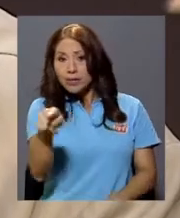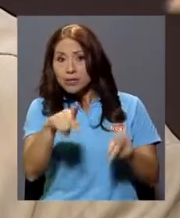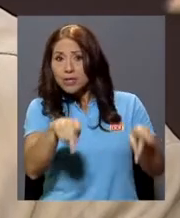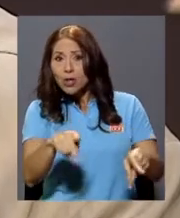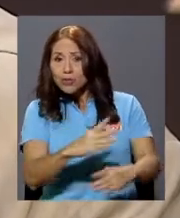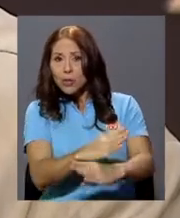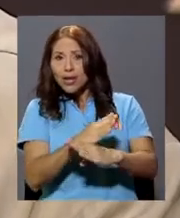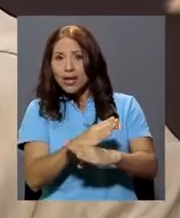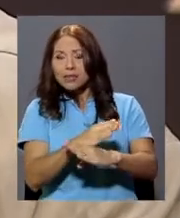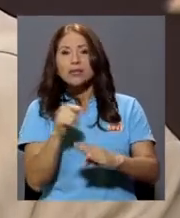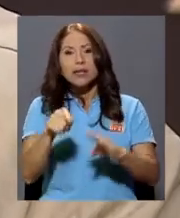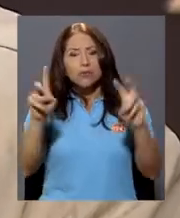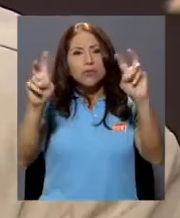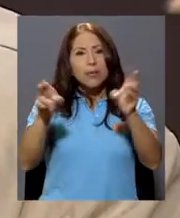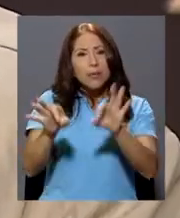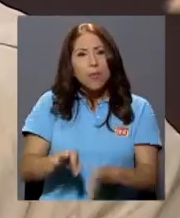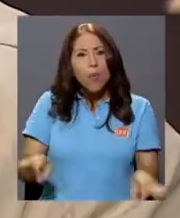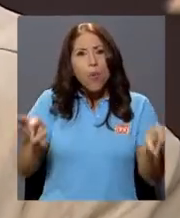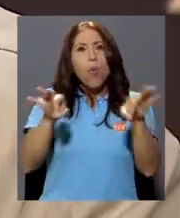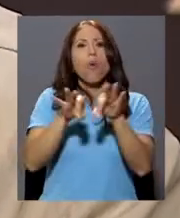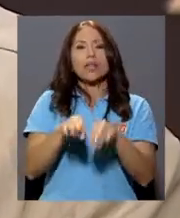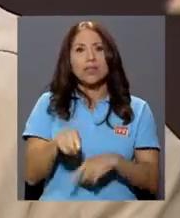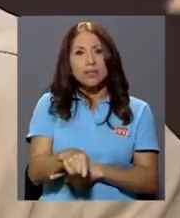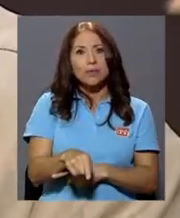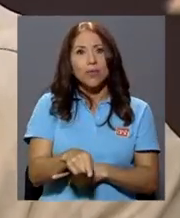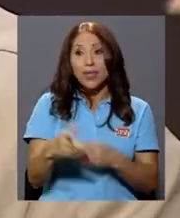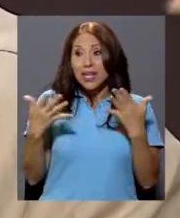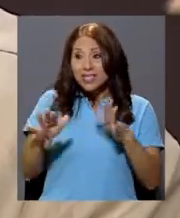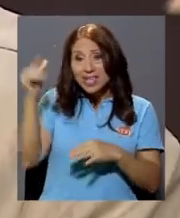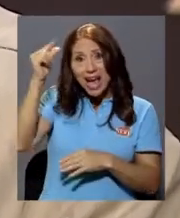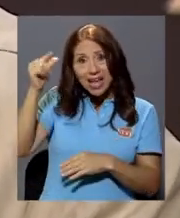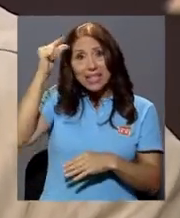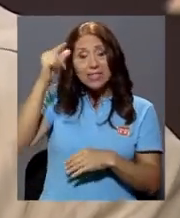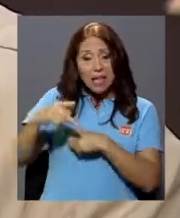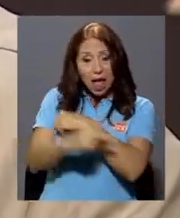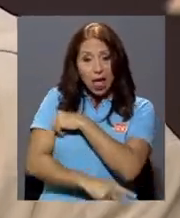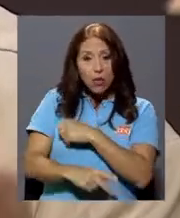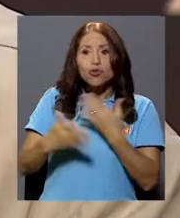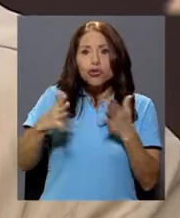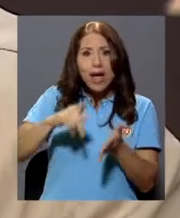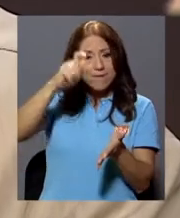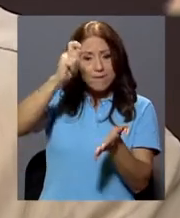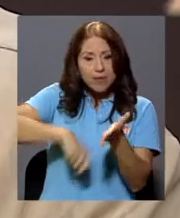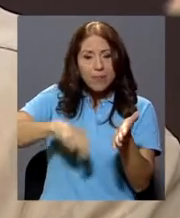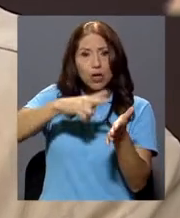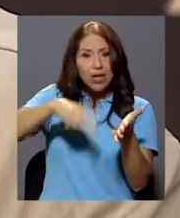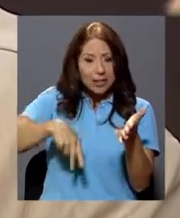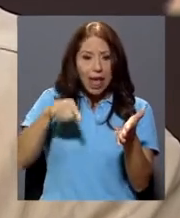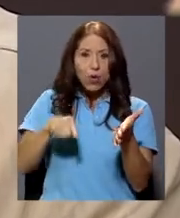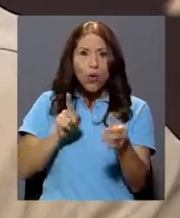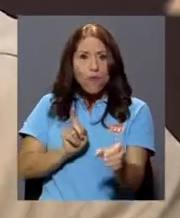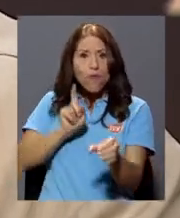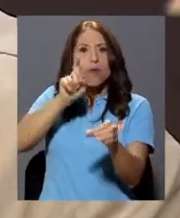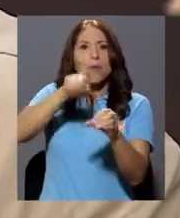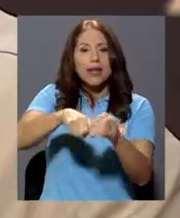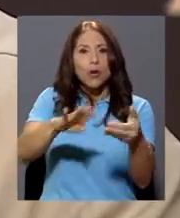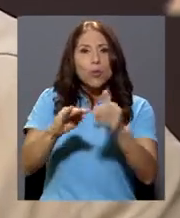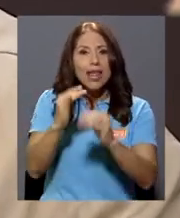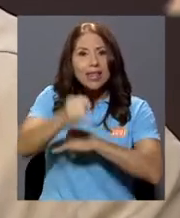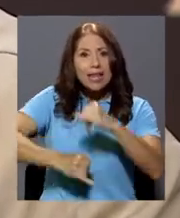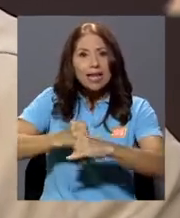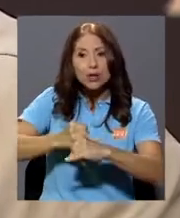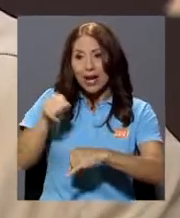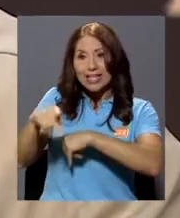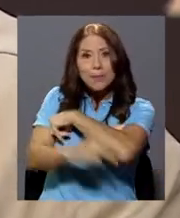Es un tema importantísimo. El Estado como tal, que ha firmado, que de alguna forma ha reconocido esos tratados, que forma parte de la comunidad internacional, tiene